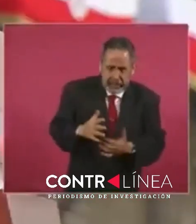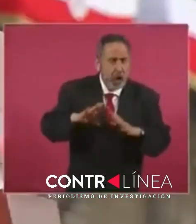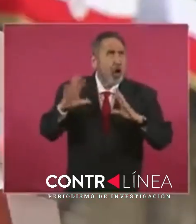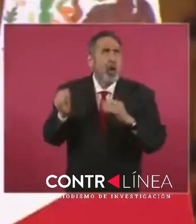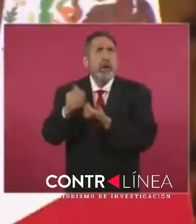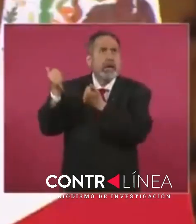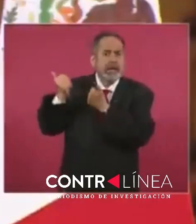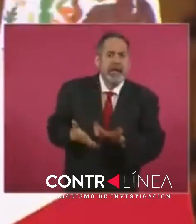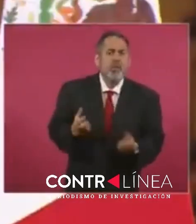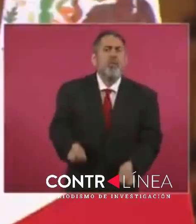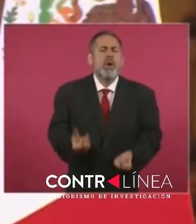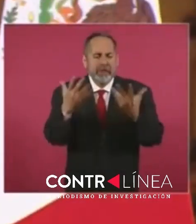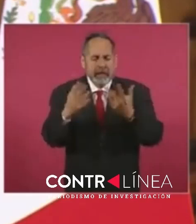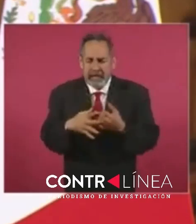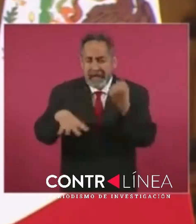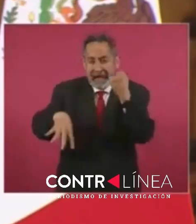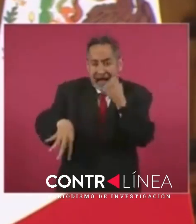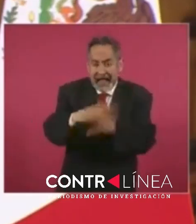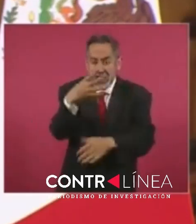recuperado